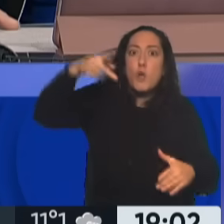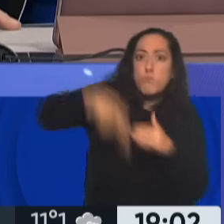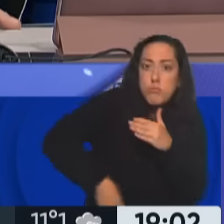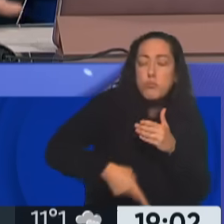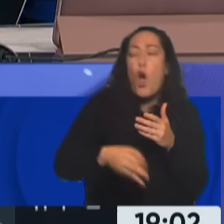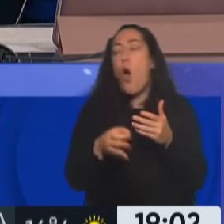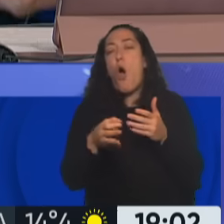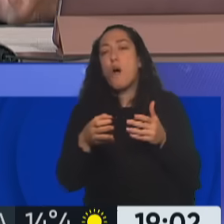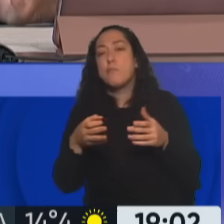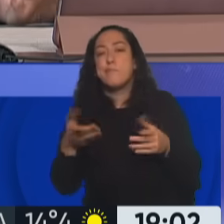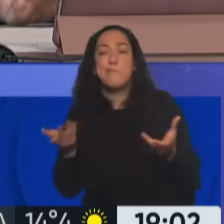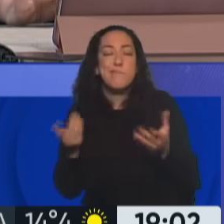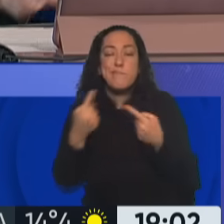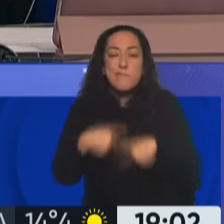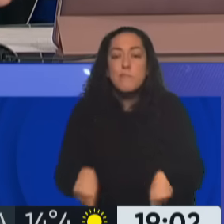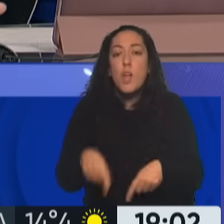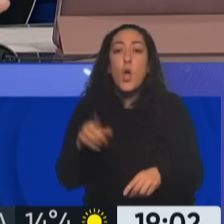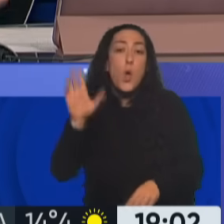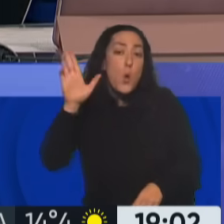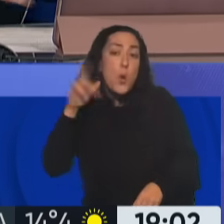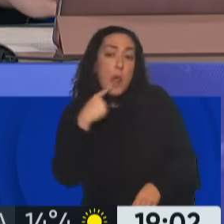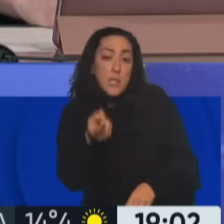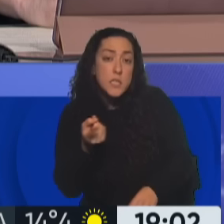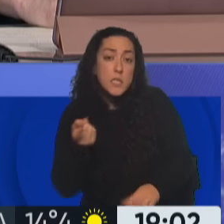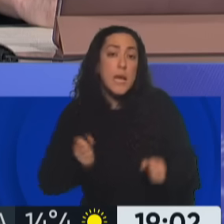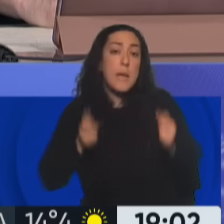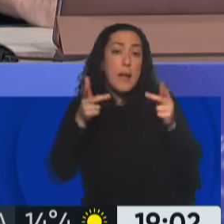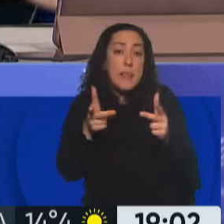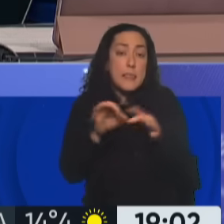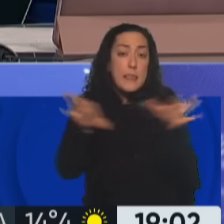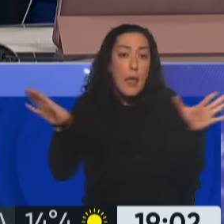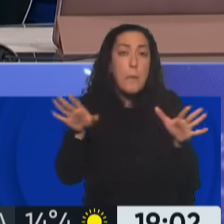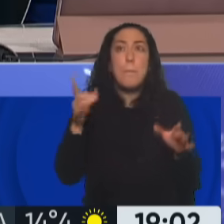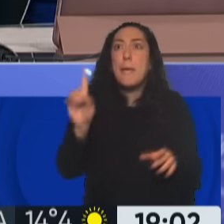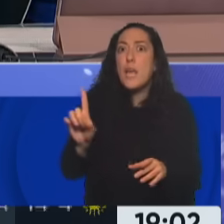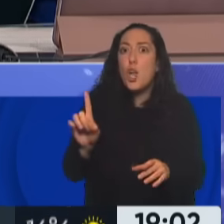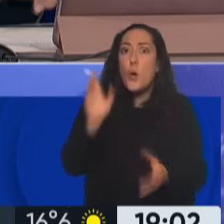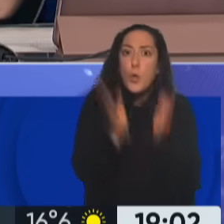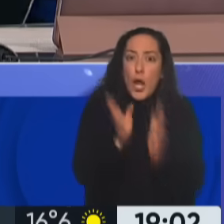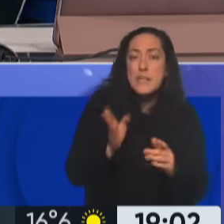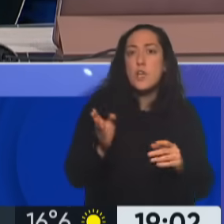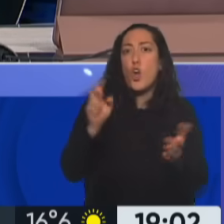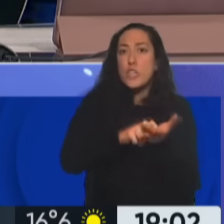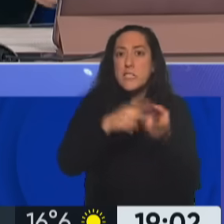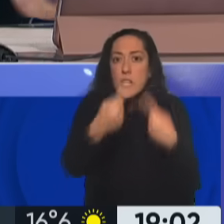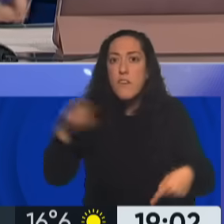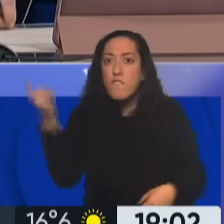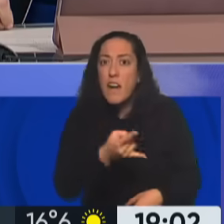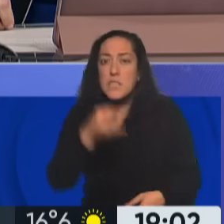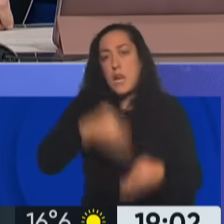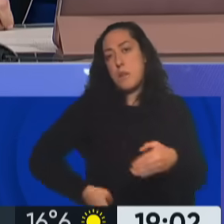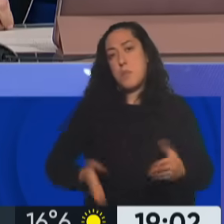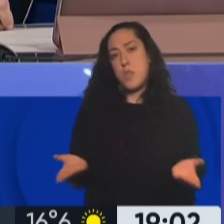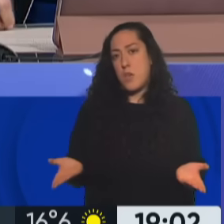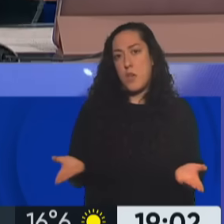cuestión de libertad de expresión. Bueno, lo que dice Lula es la libertad de expresión, pero cuando tiene que ver con mensajes violentos o hay fake news, bueno, ahí hay un límite. Pero de todos modos